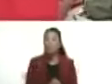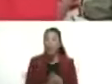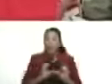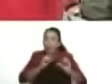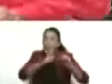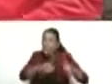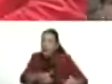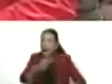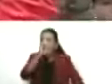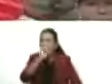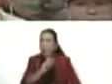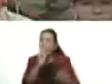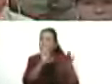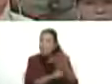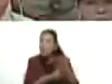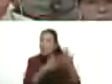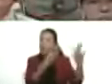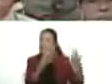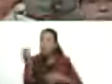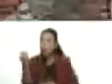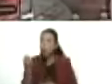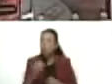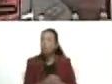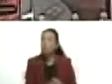Empezaba en los años 90.